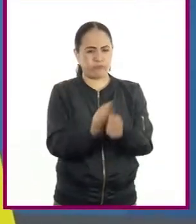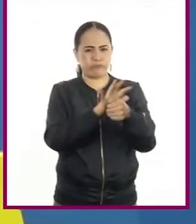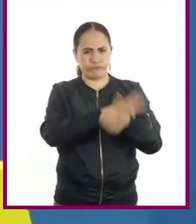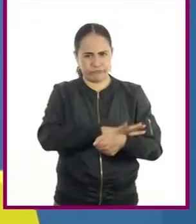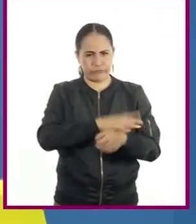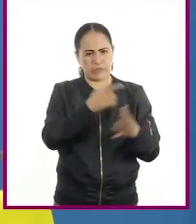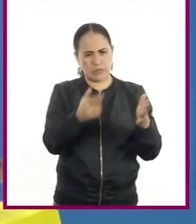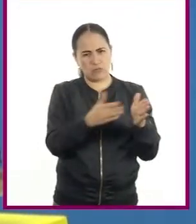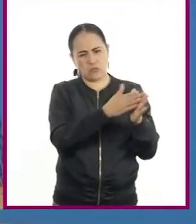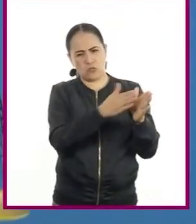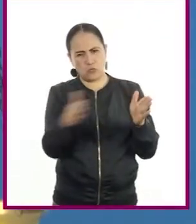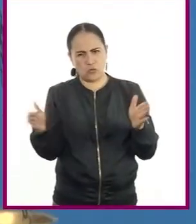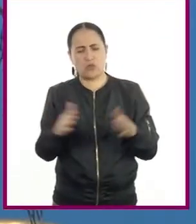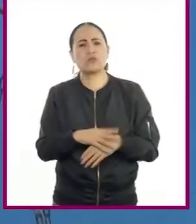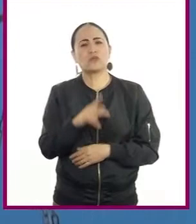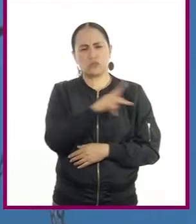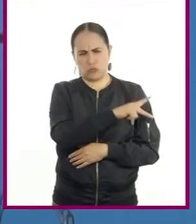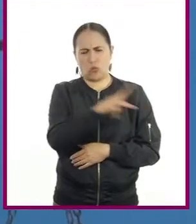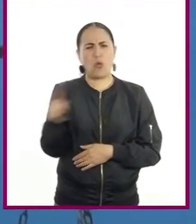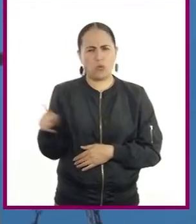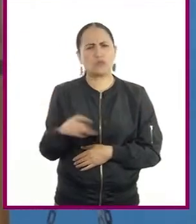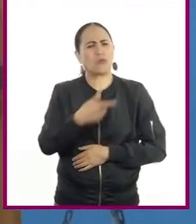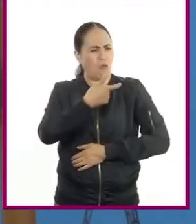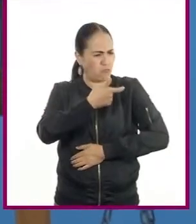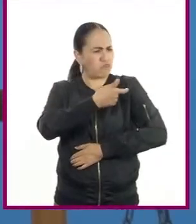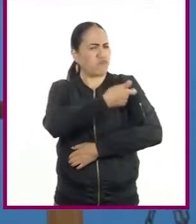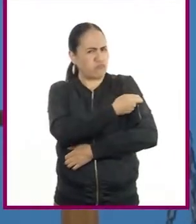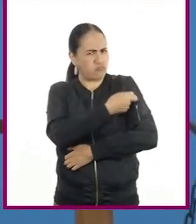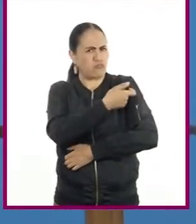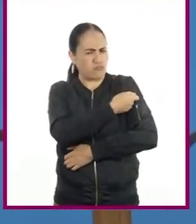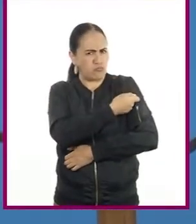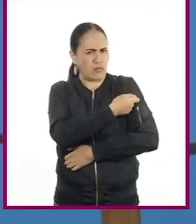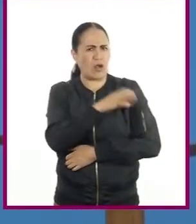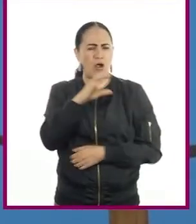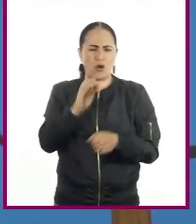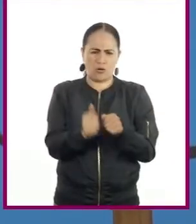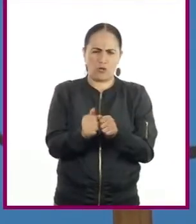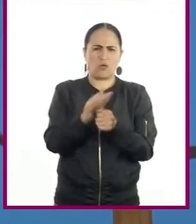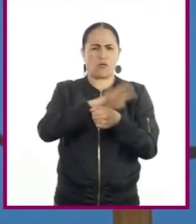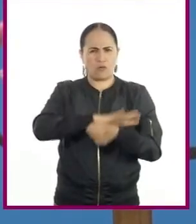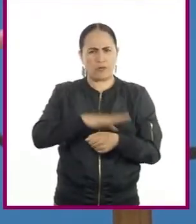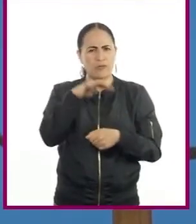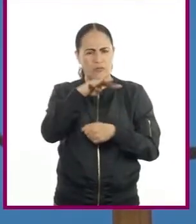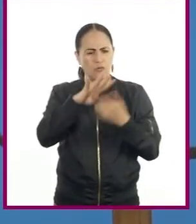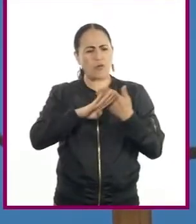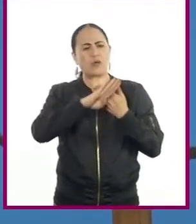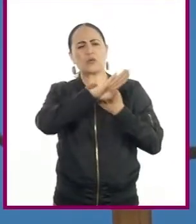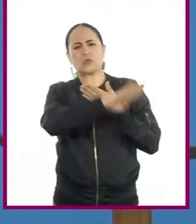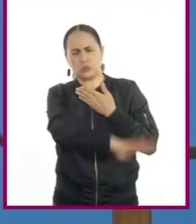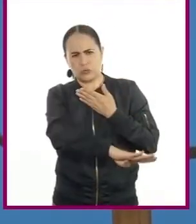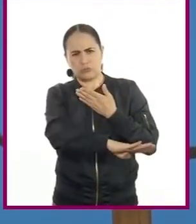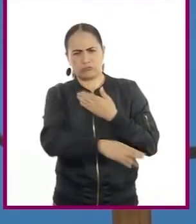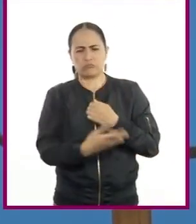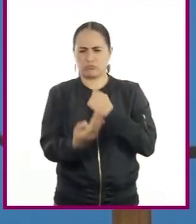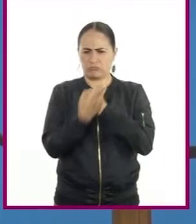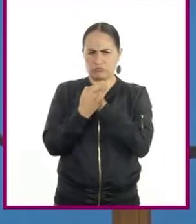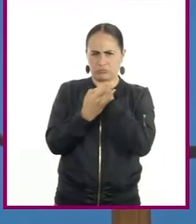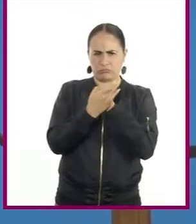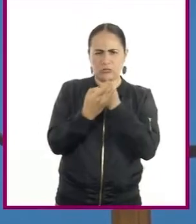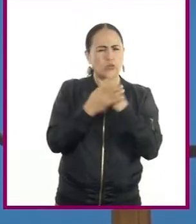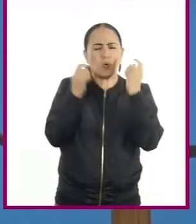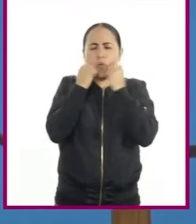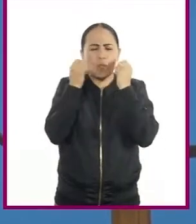y todos tendremos acceso a la vacuna que nos proteja contra la COVID-19, sin importar nuestra entidad federativa